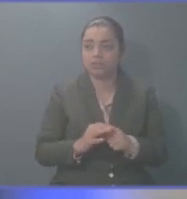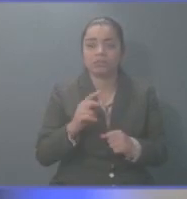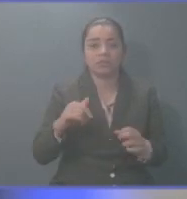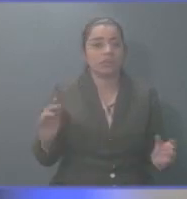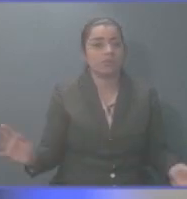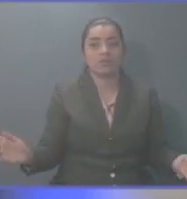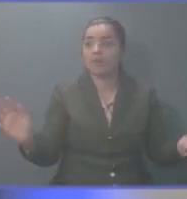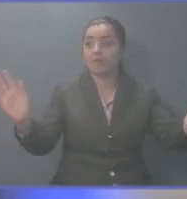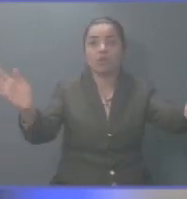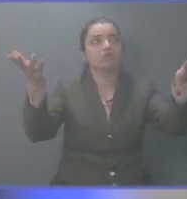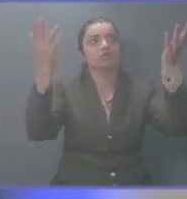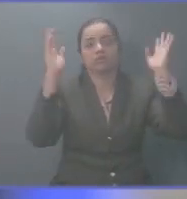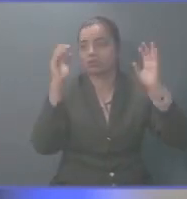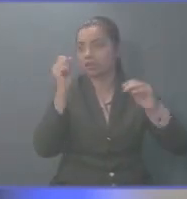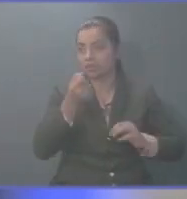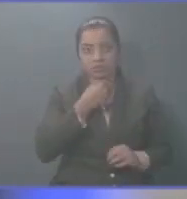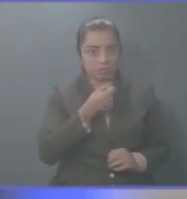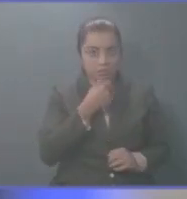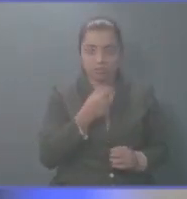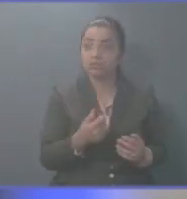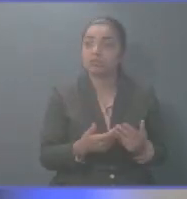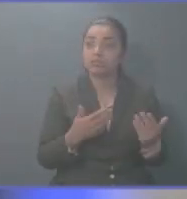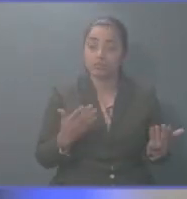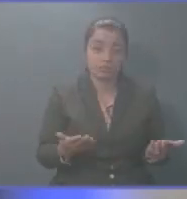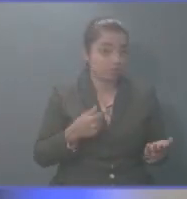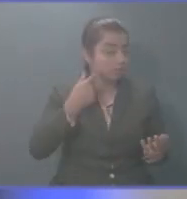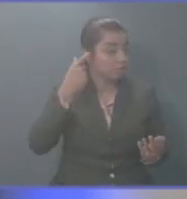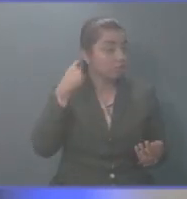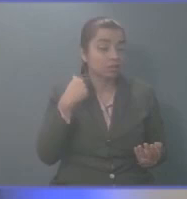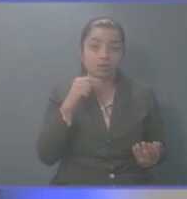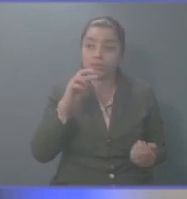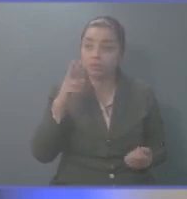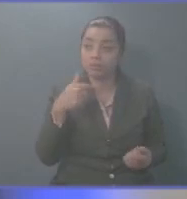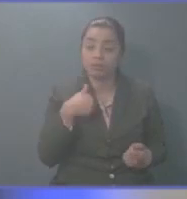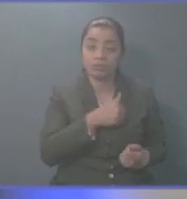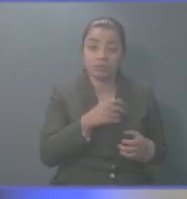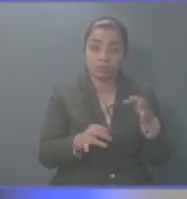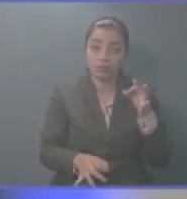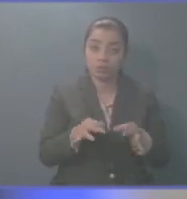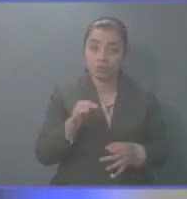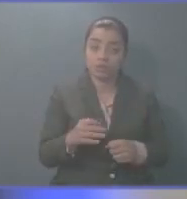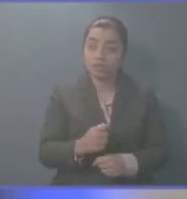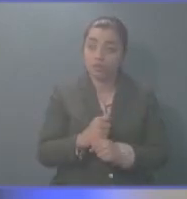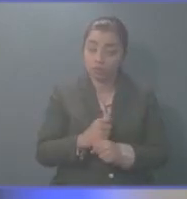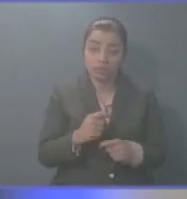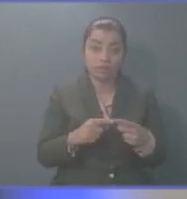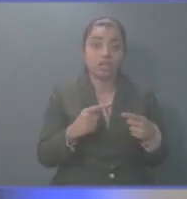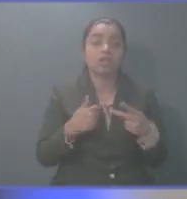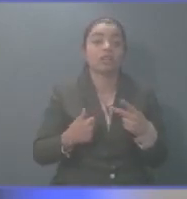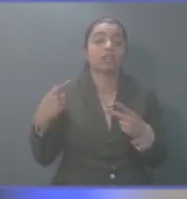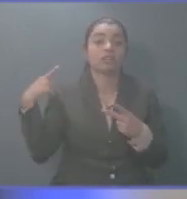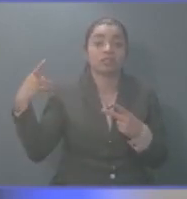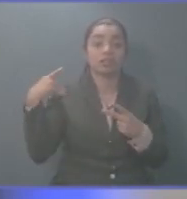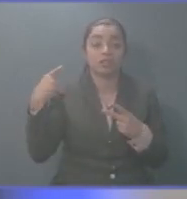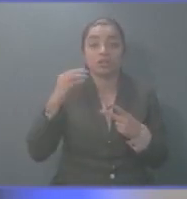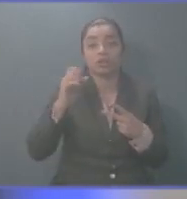famosa noticia, Max y amigos televidentes, de que el señor viceministro de Justicia y Seguridad y director de centros penales,